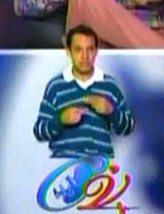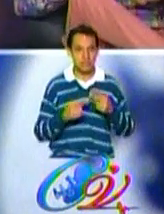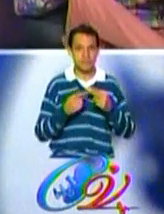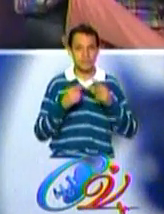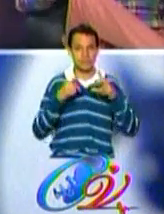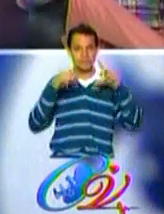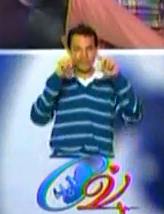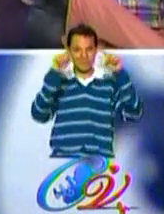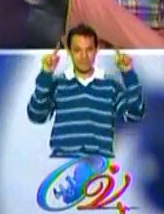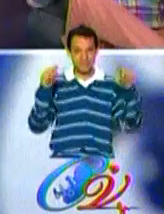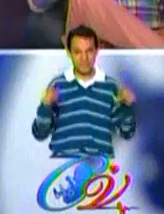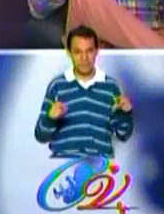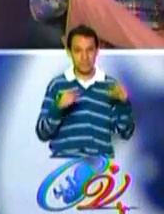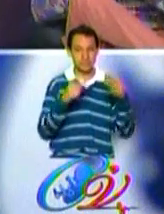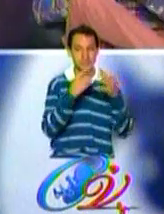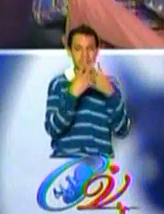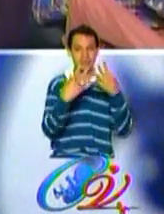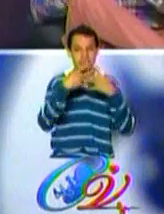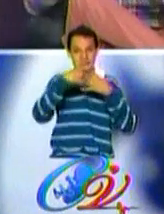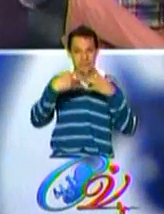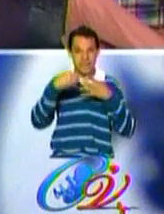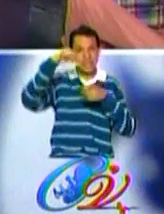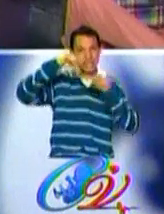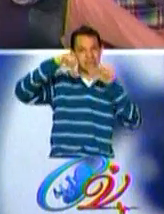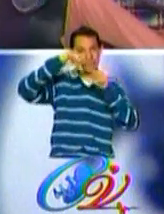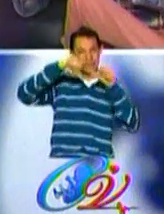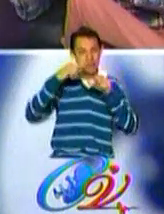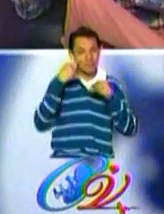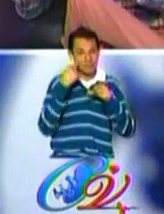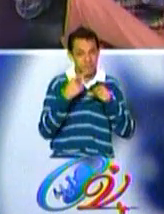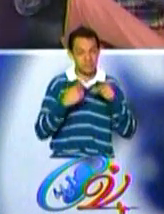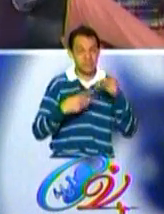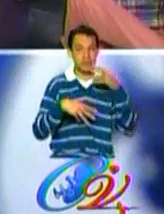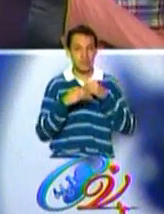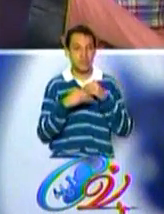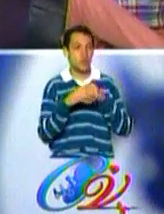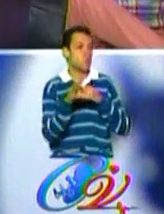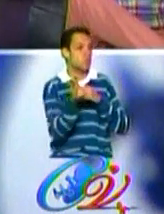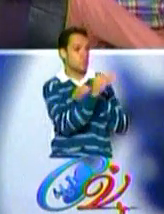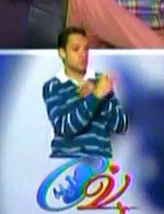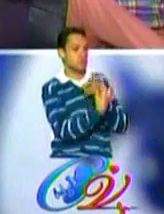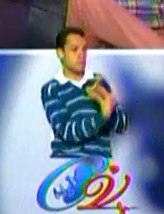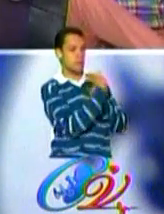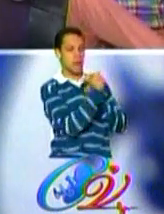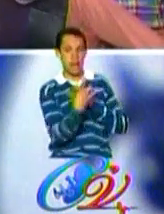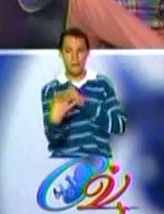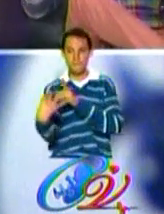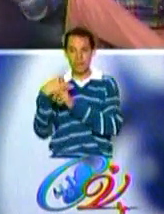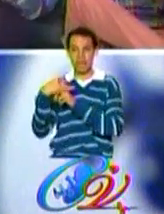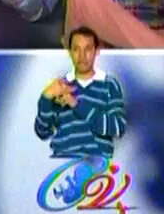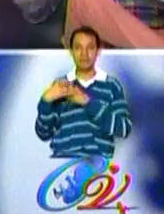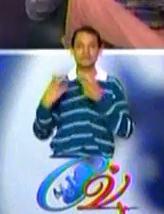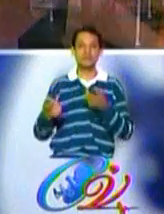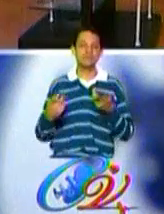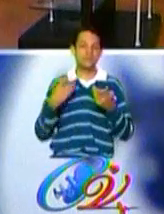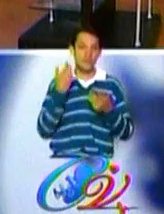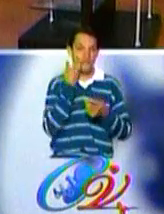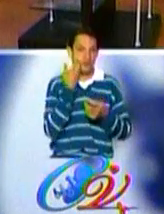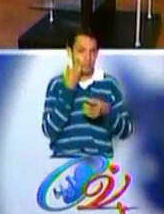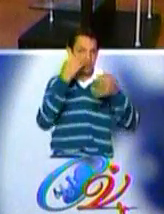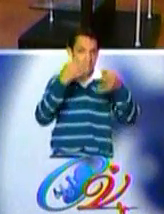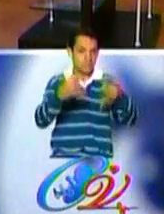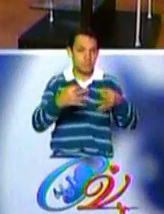tenemos nosotros, porque la falta de ingesta de agua y porque todos los factores tóxicos alteran esa electricidad y aparece la enfermedad.